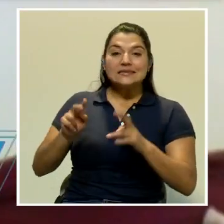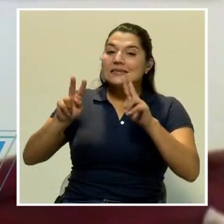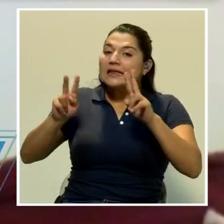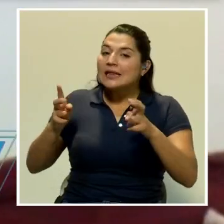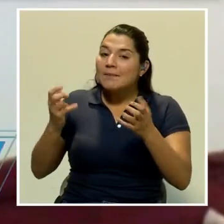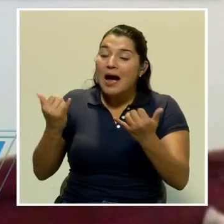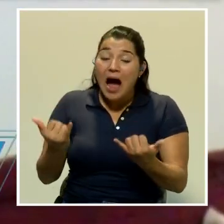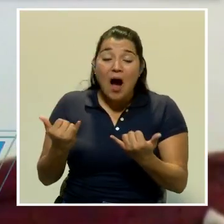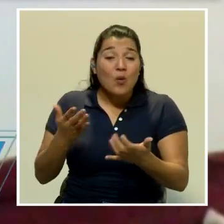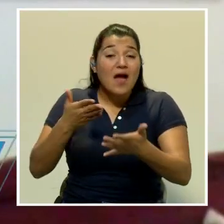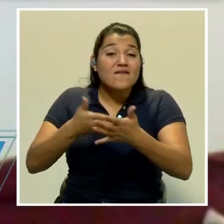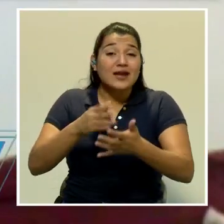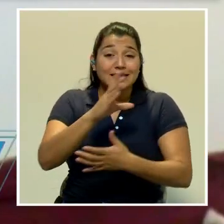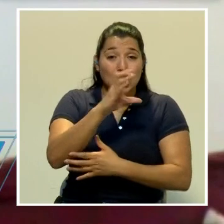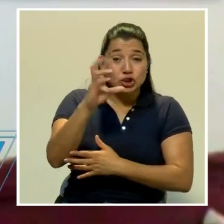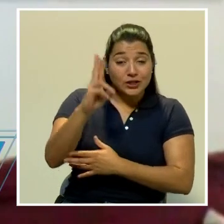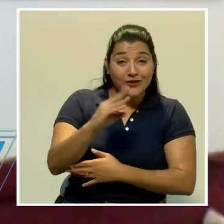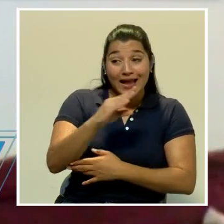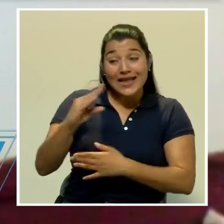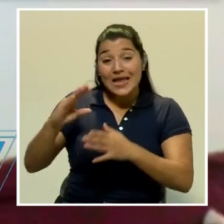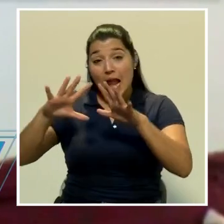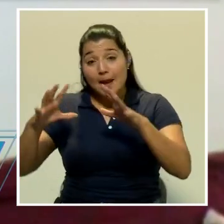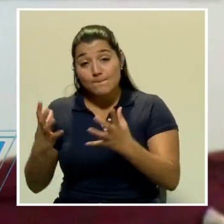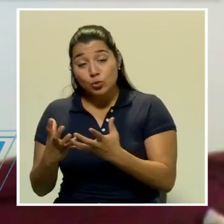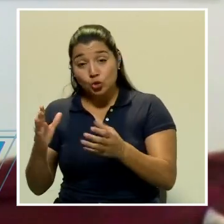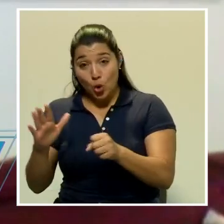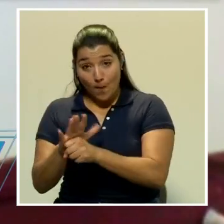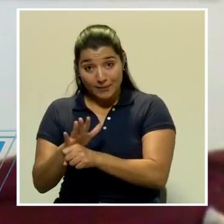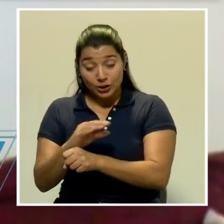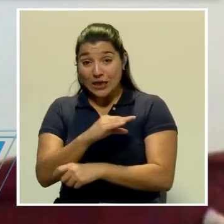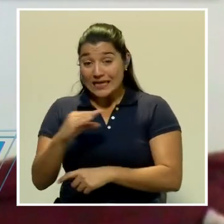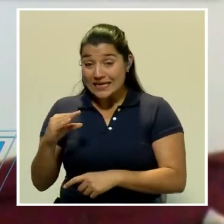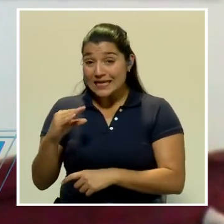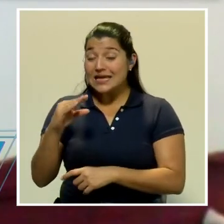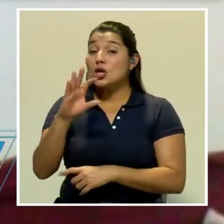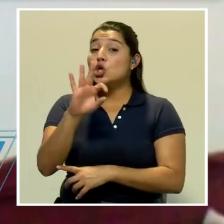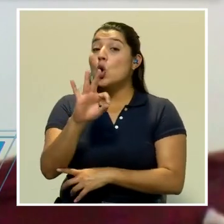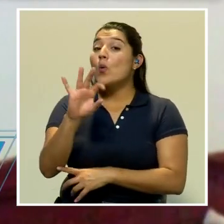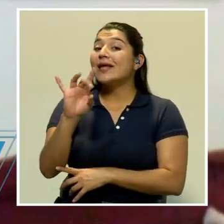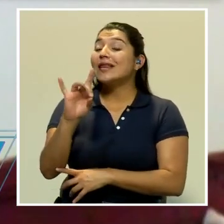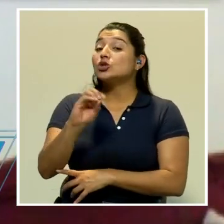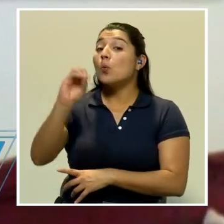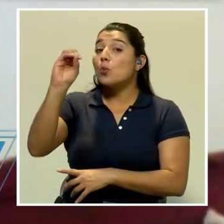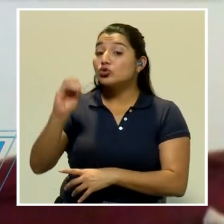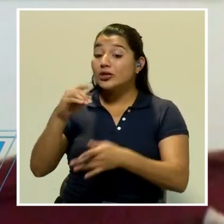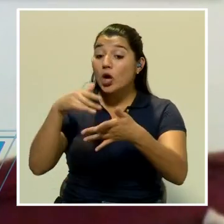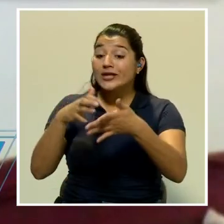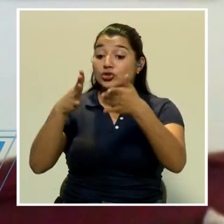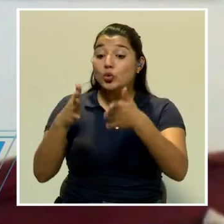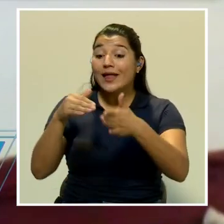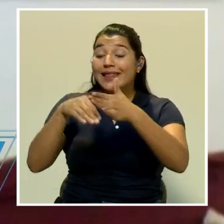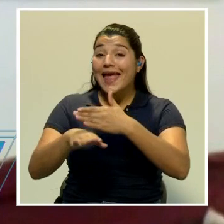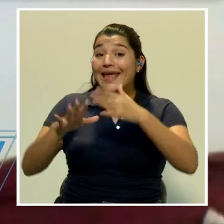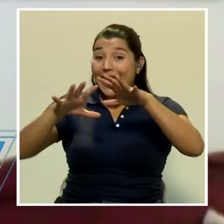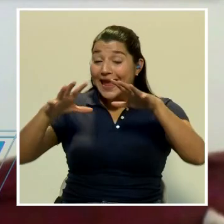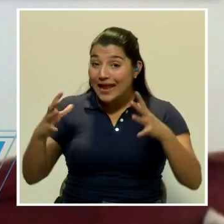Costa Rica y el resto del mundo. Y el 98% de los estudiantes en el mundo están sin ir a la